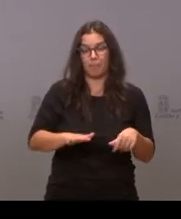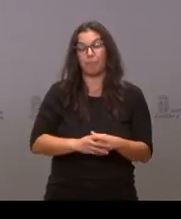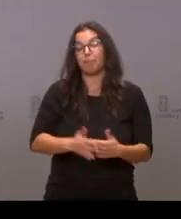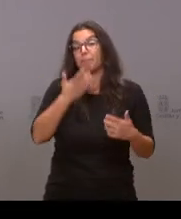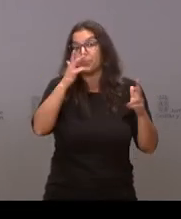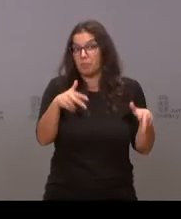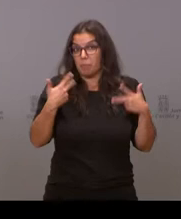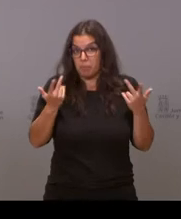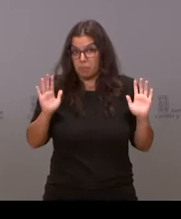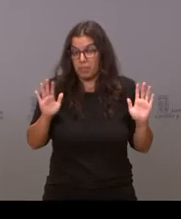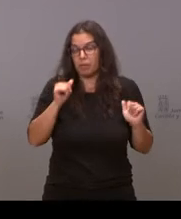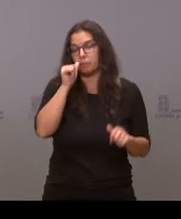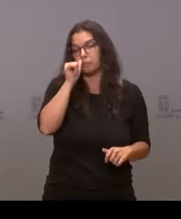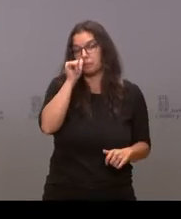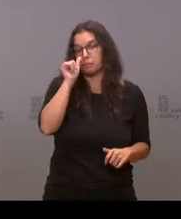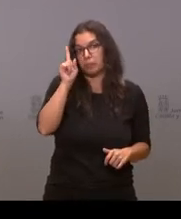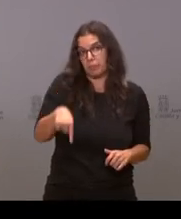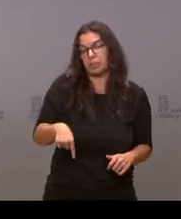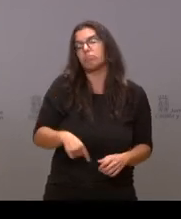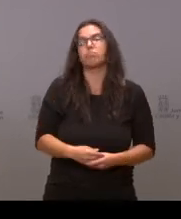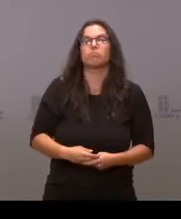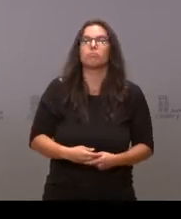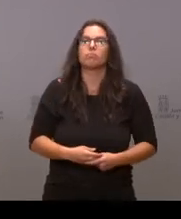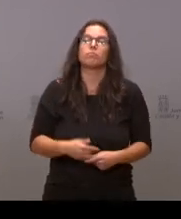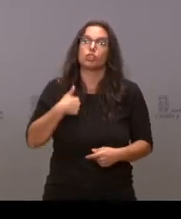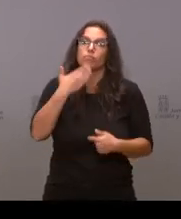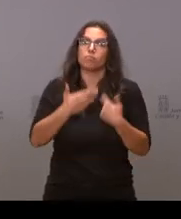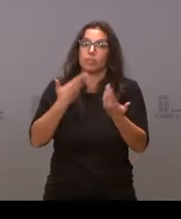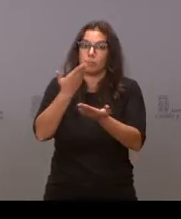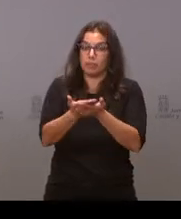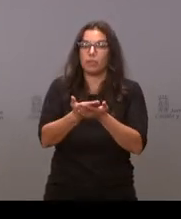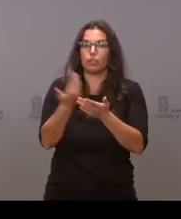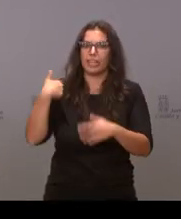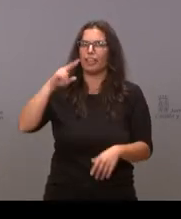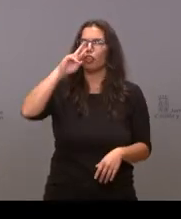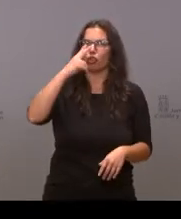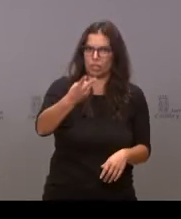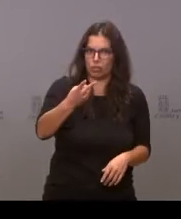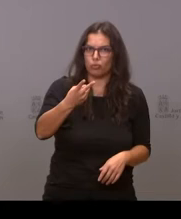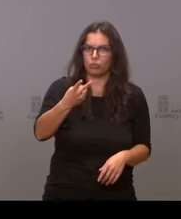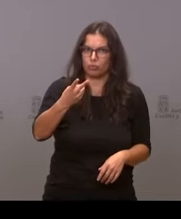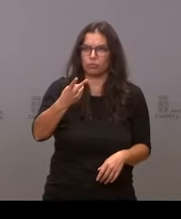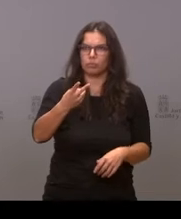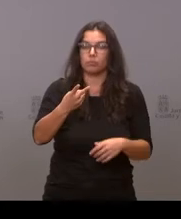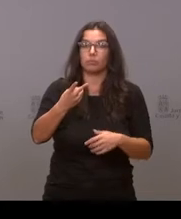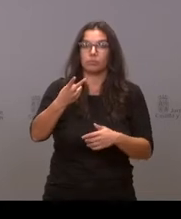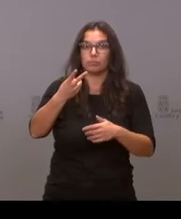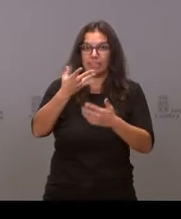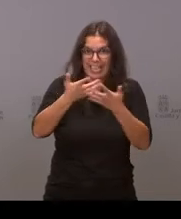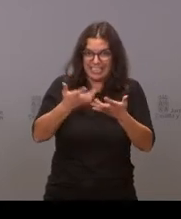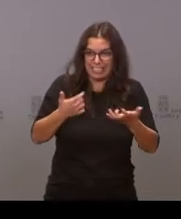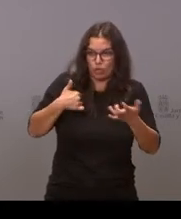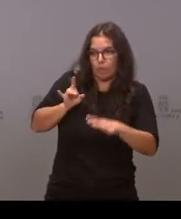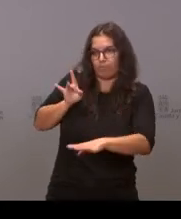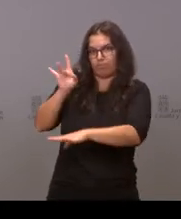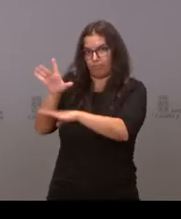permiten ya también yo le he pedido después de dos años por escrito he